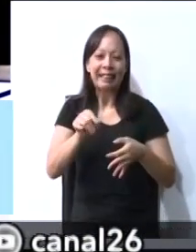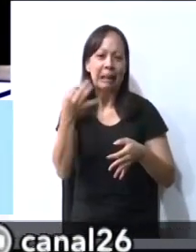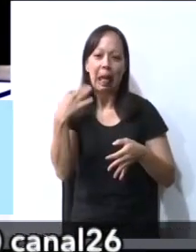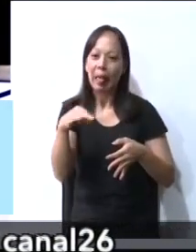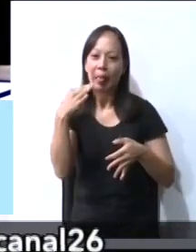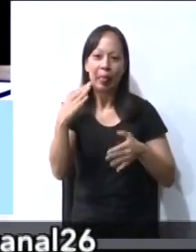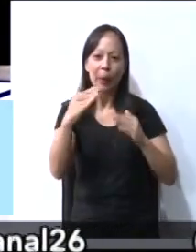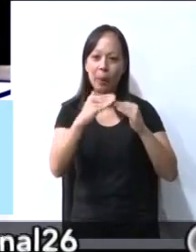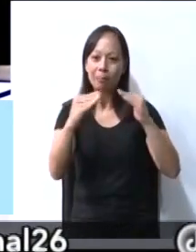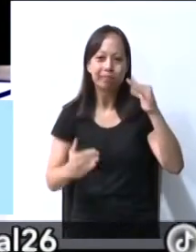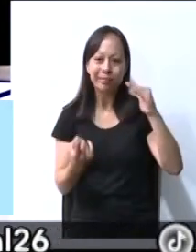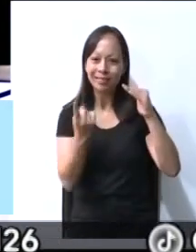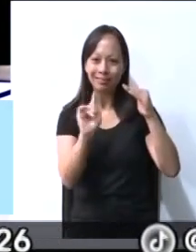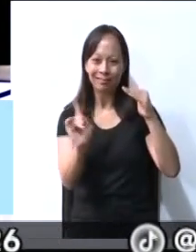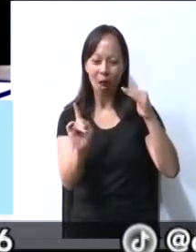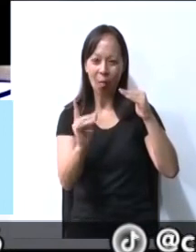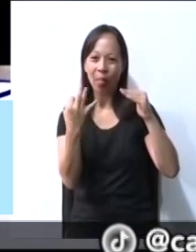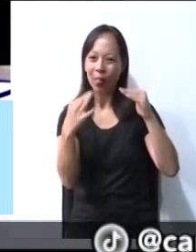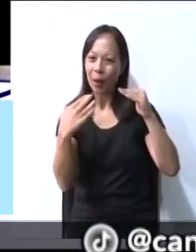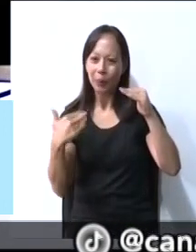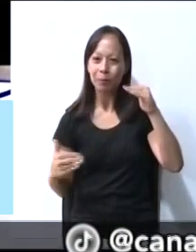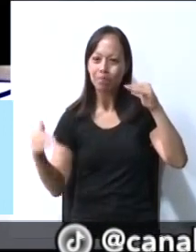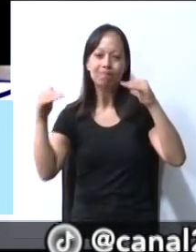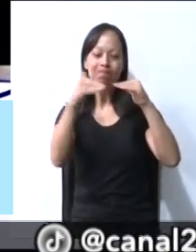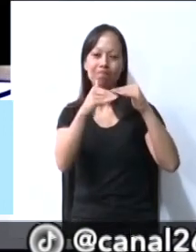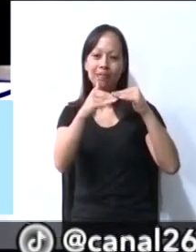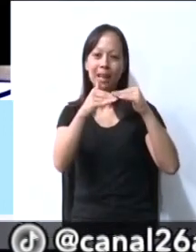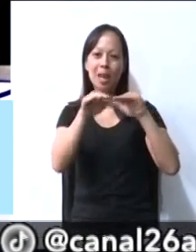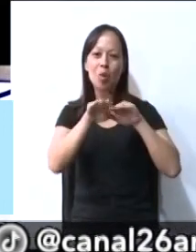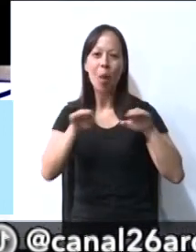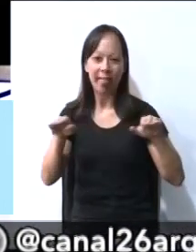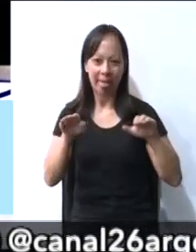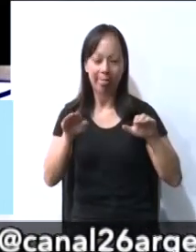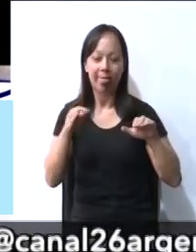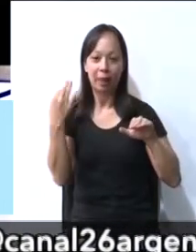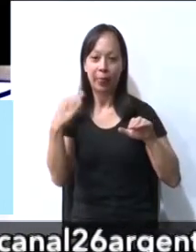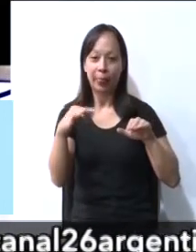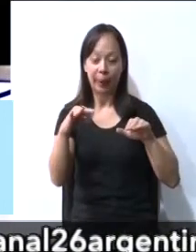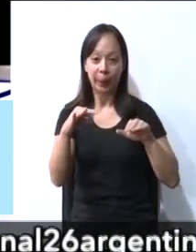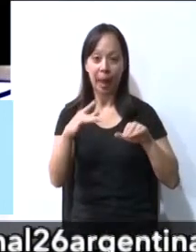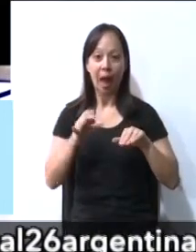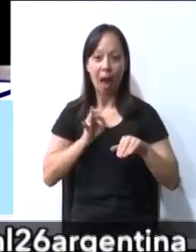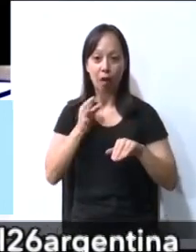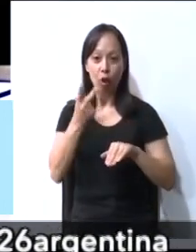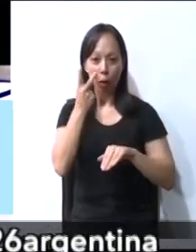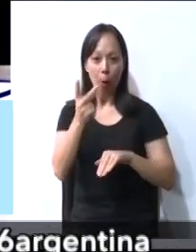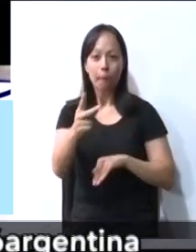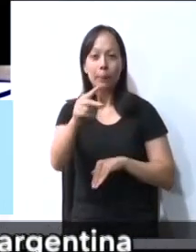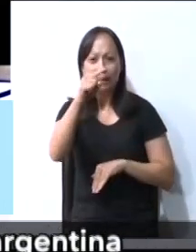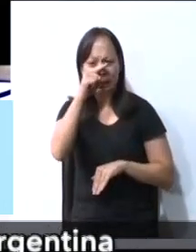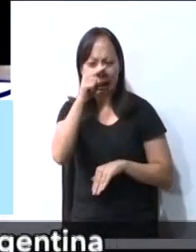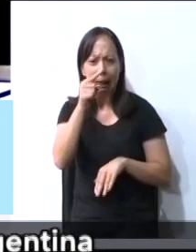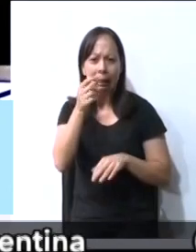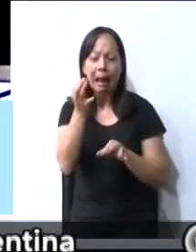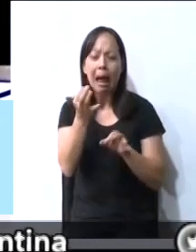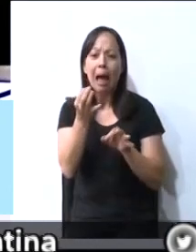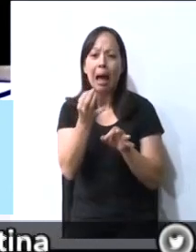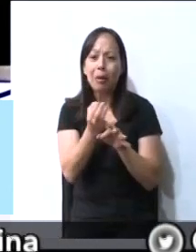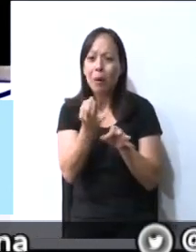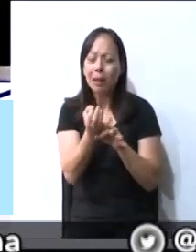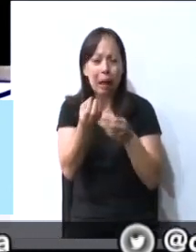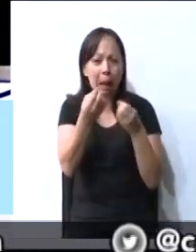Esta mirada estaba lejos de ser así en el 2007. El sistema estaba abandonado,